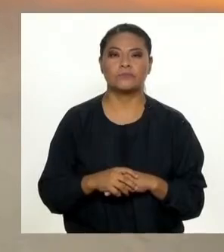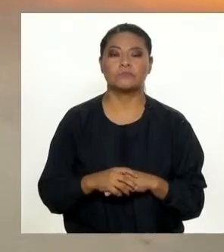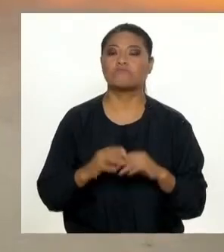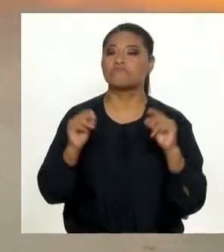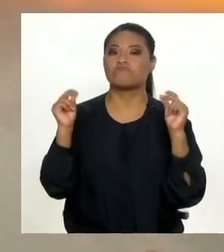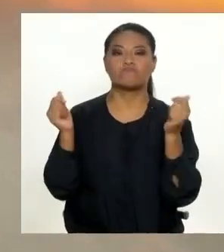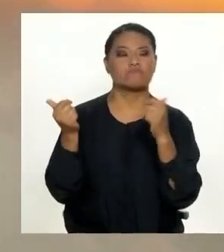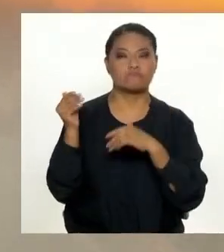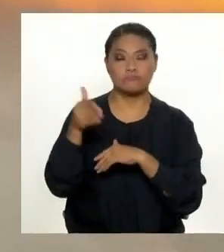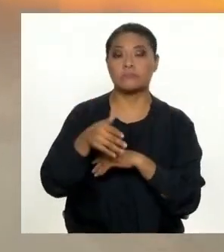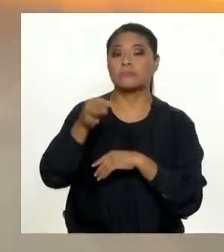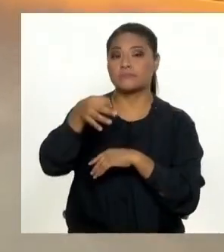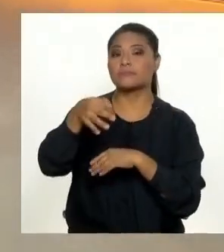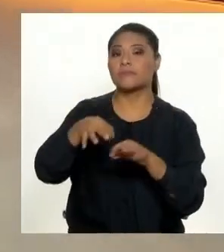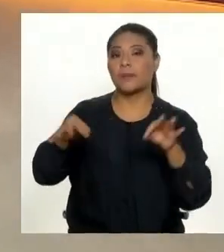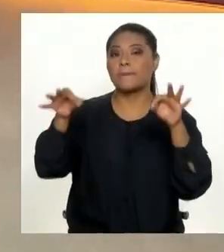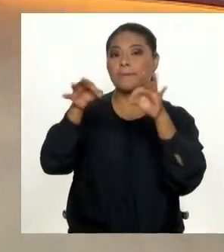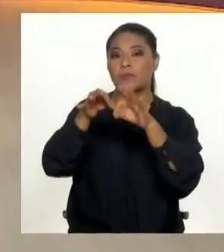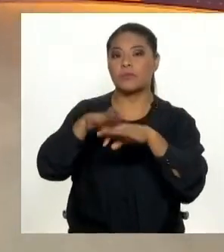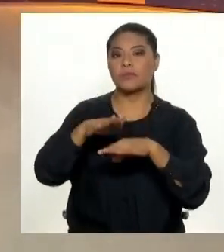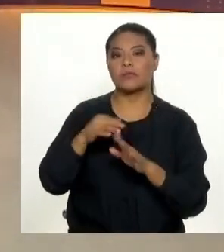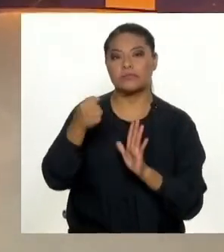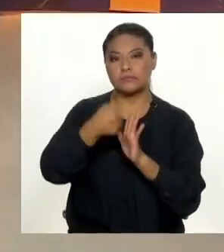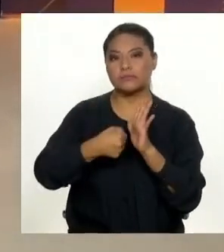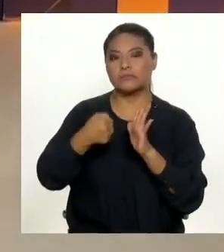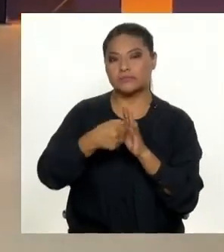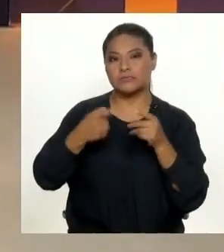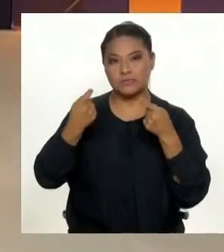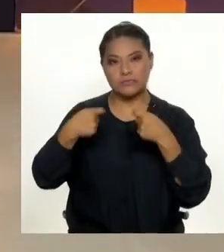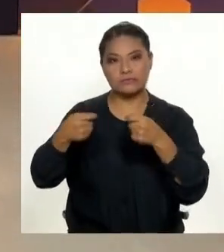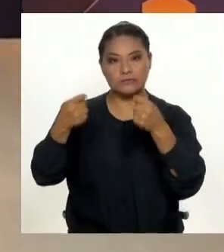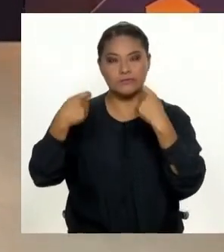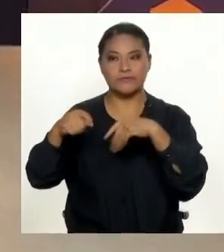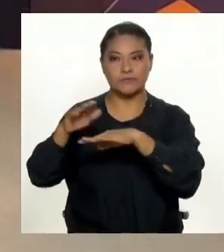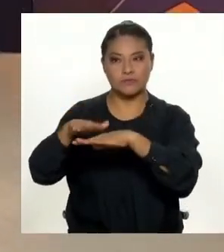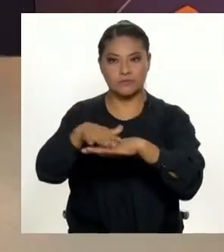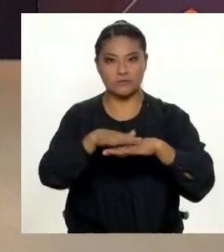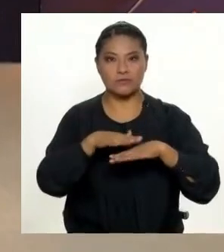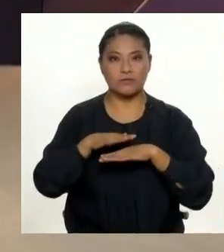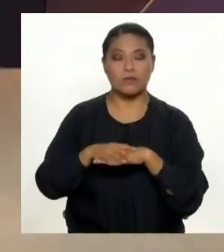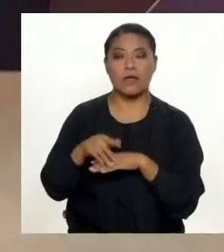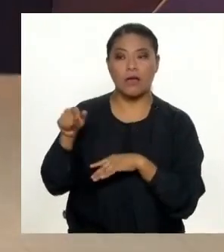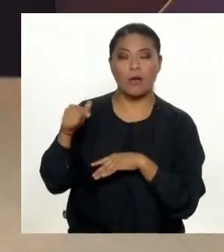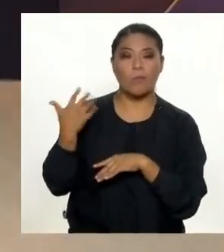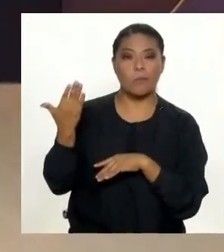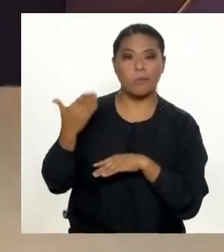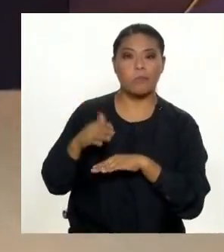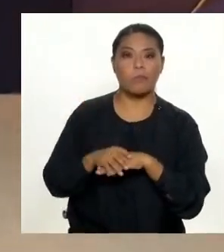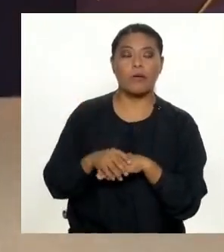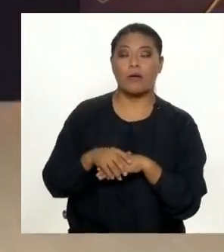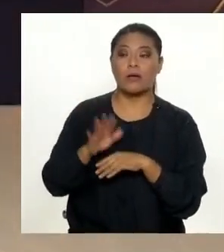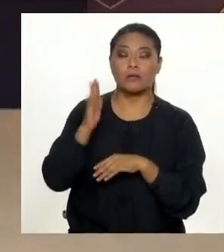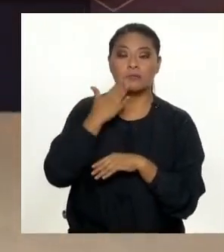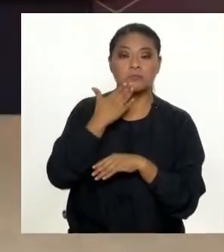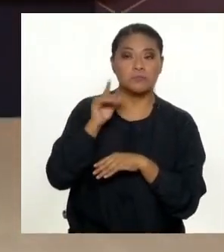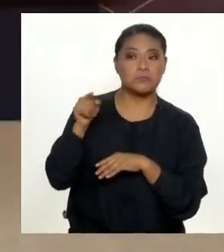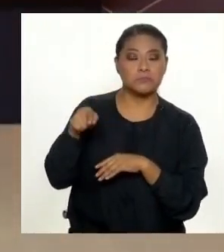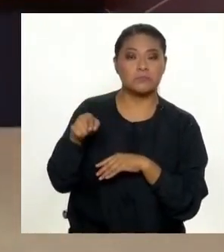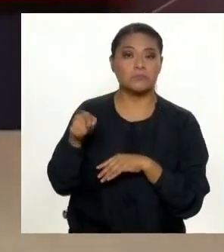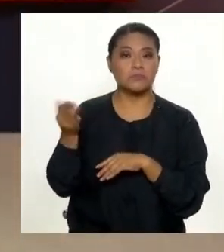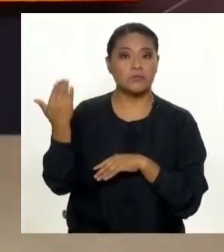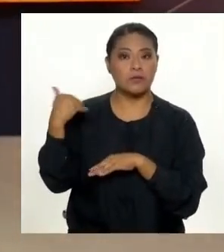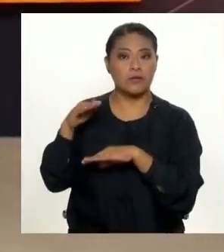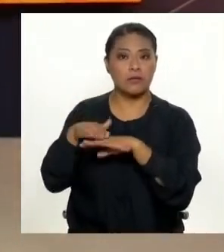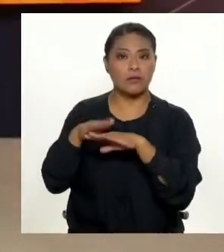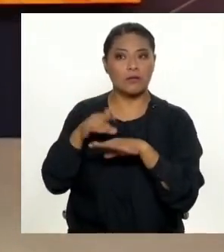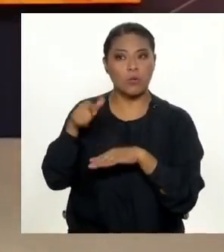Muy bien, es muy importante insistir en el sacrificio que hacen muchos policías, Romy, como este agente tercera que ha visto su vida